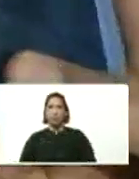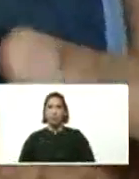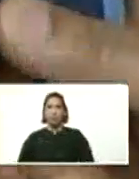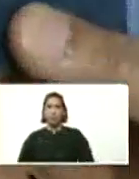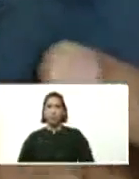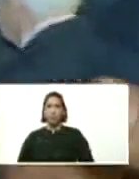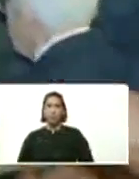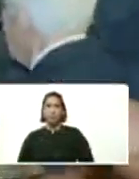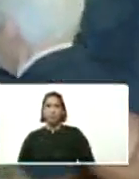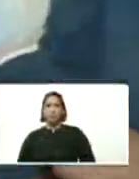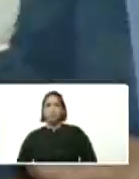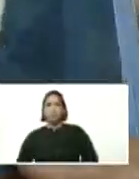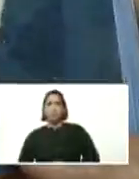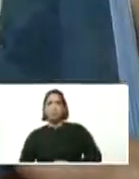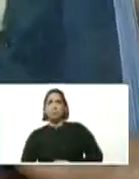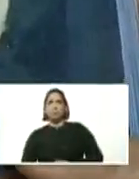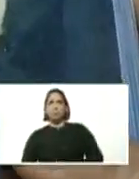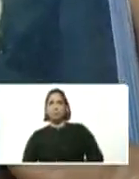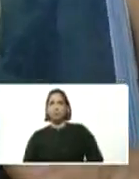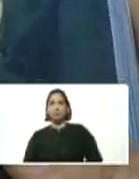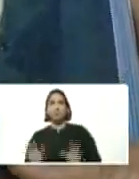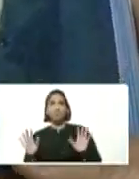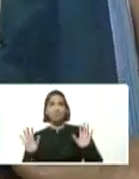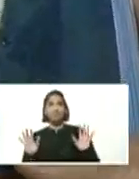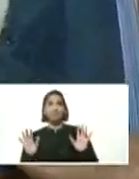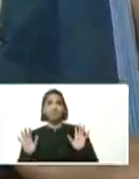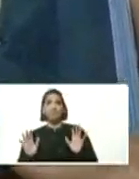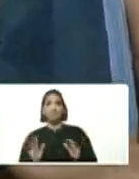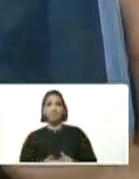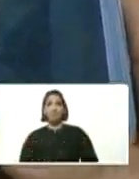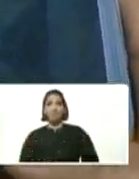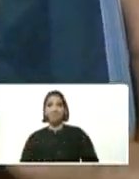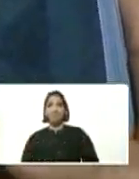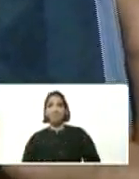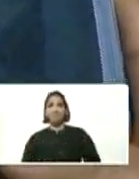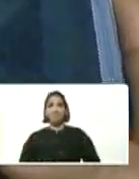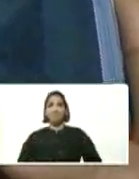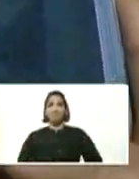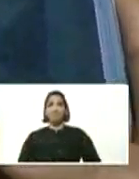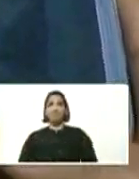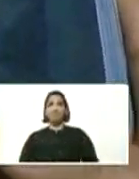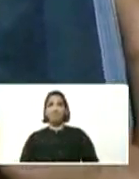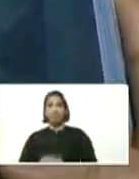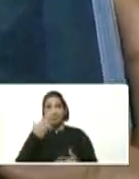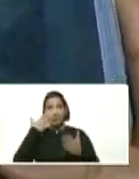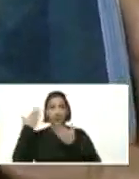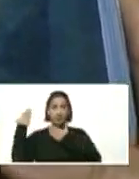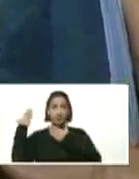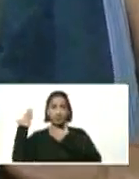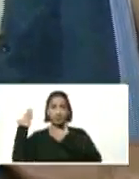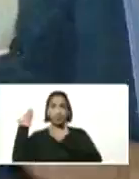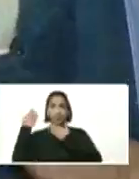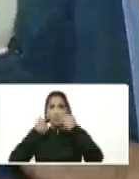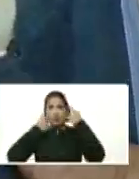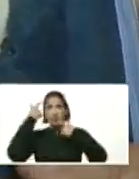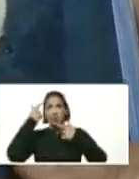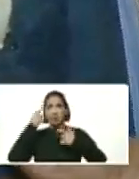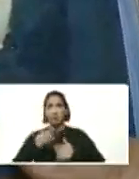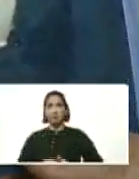¿Ah? ¿Qué tal? ¿Qué tal, co? Ahí está el comandante Hugo